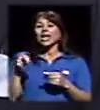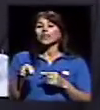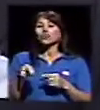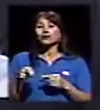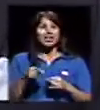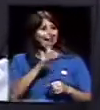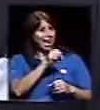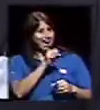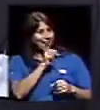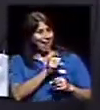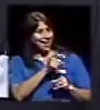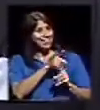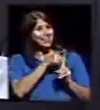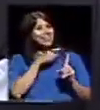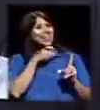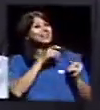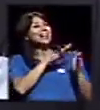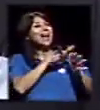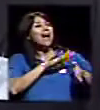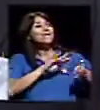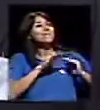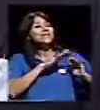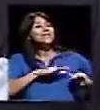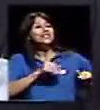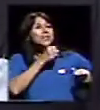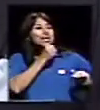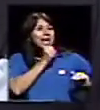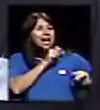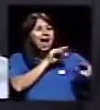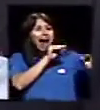Vieja. De la Villa Vieja. A la Villa Nueva. A la Villa Nueva, con la misión